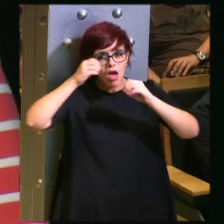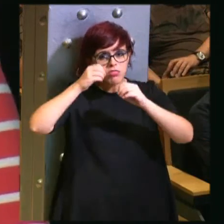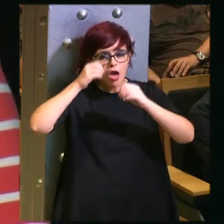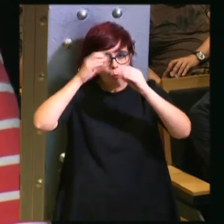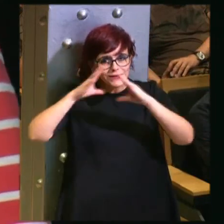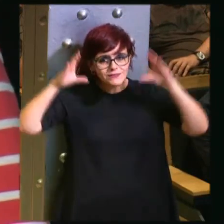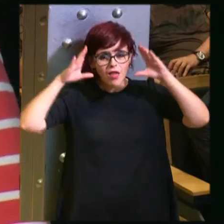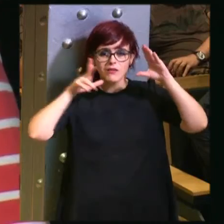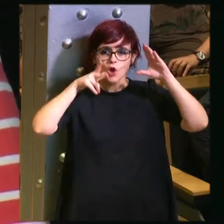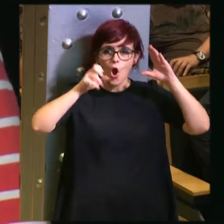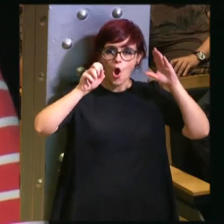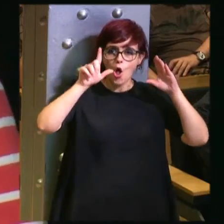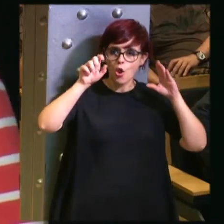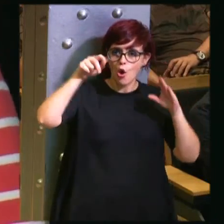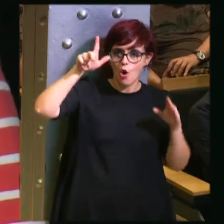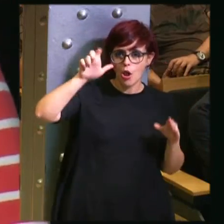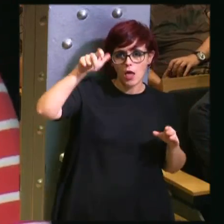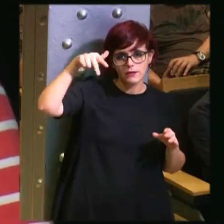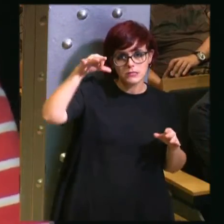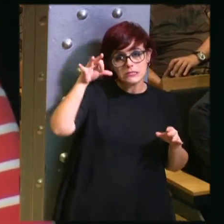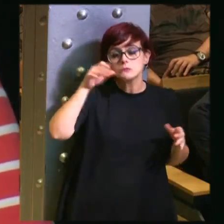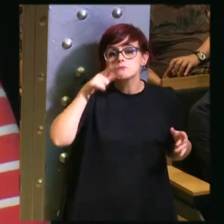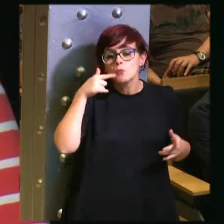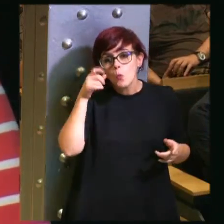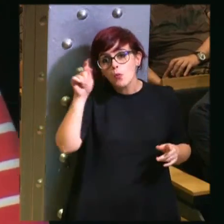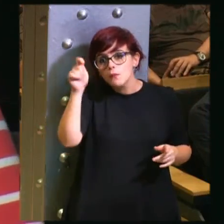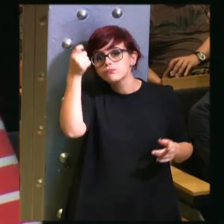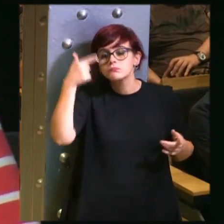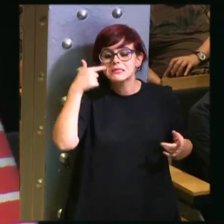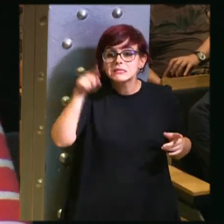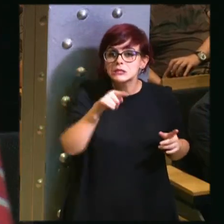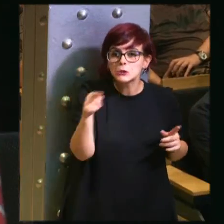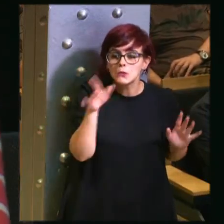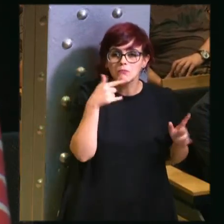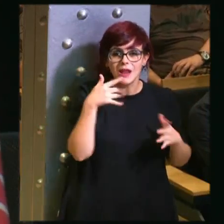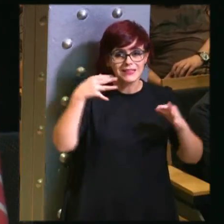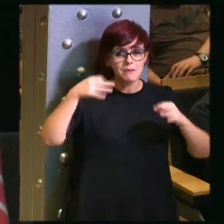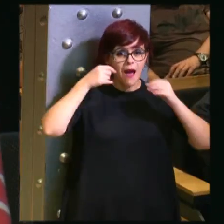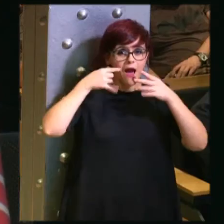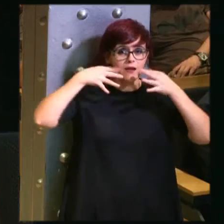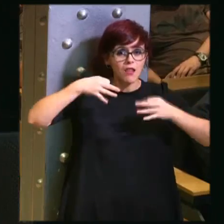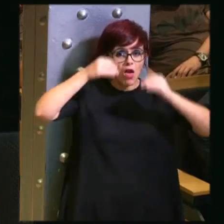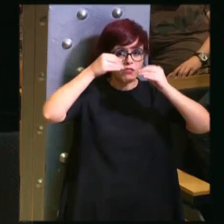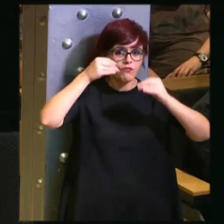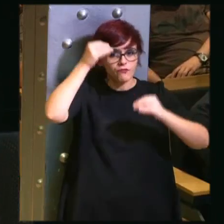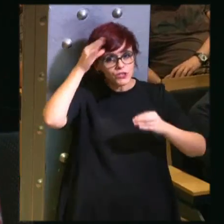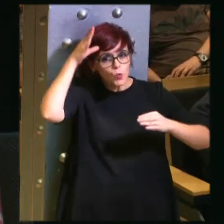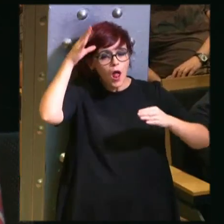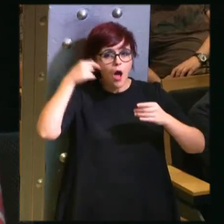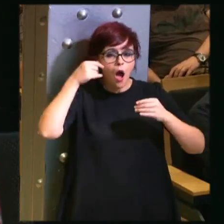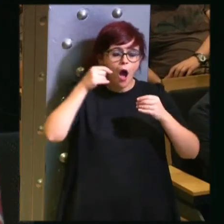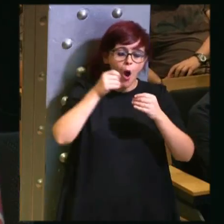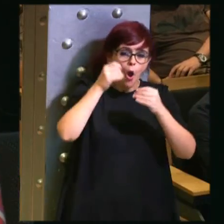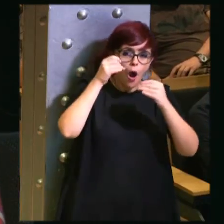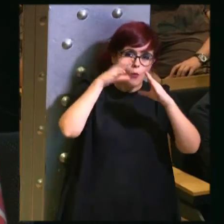las HoloLens. Y creo que sí que pueden triunfar. Creo sobre todo que cuando hablamos de realidad virtual y realidad aumentada hay un término medio.